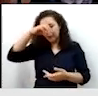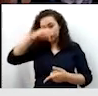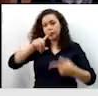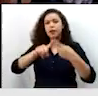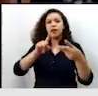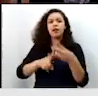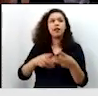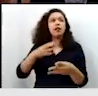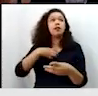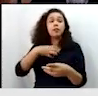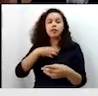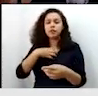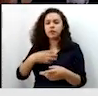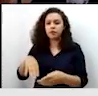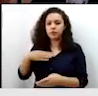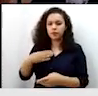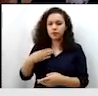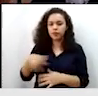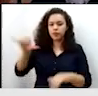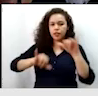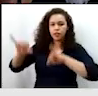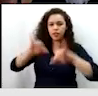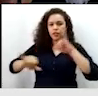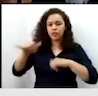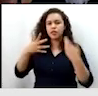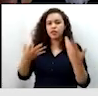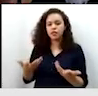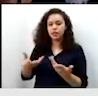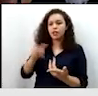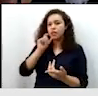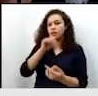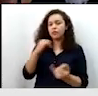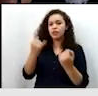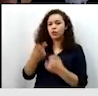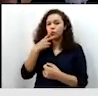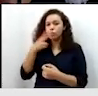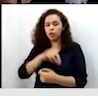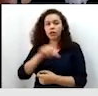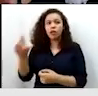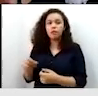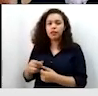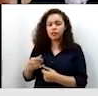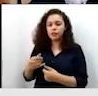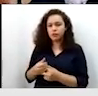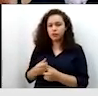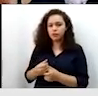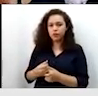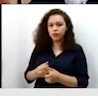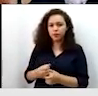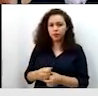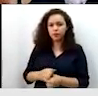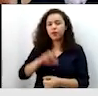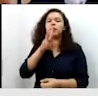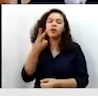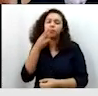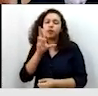sólidos, manipular sustancias químicas y después de fumar. Pero lo ideal es que no estén fumando.